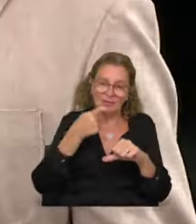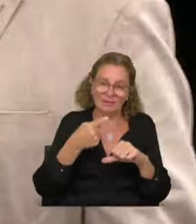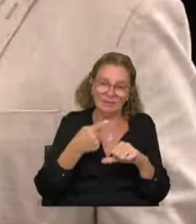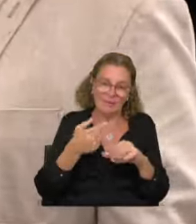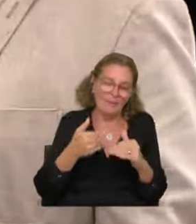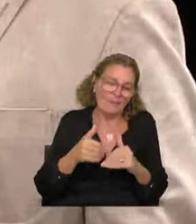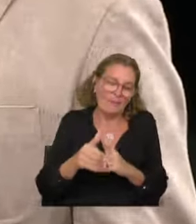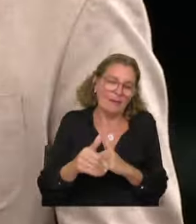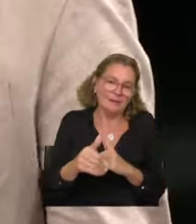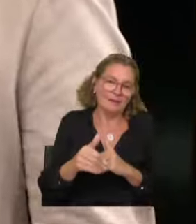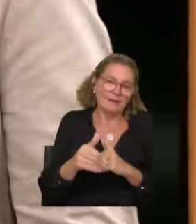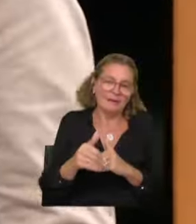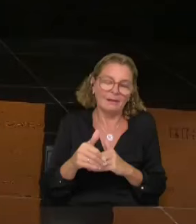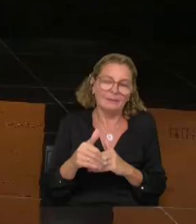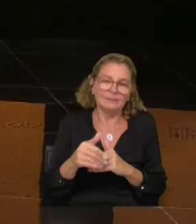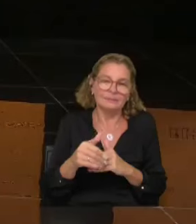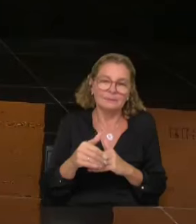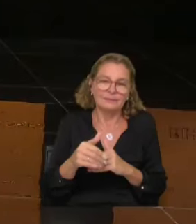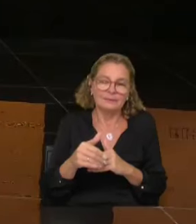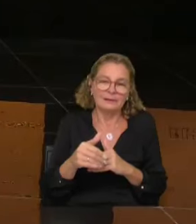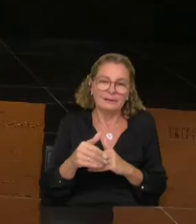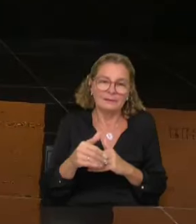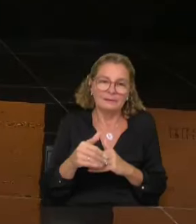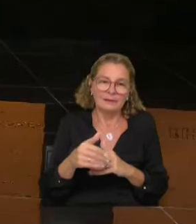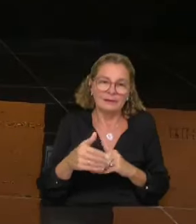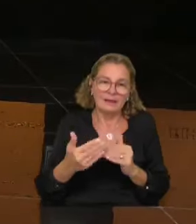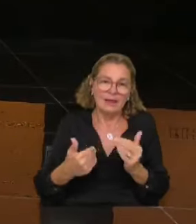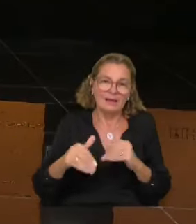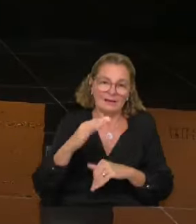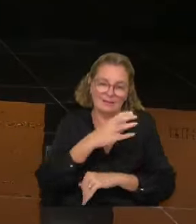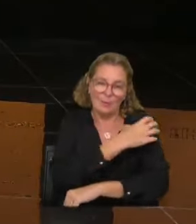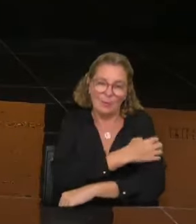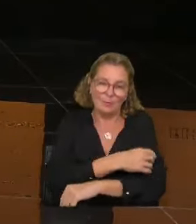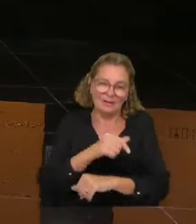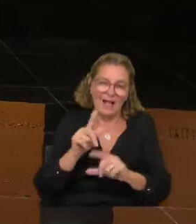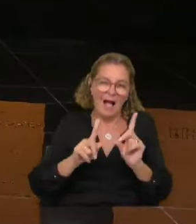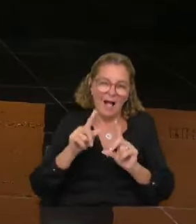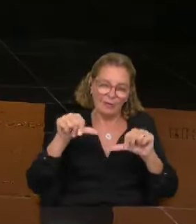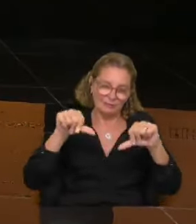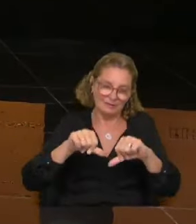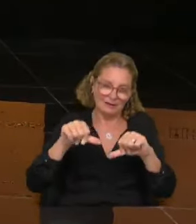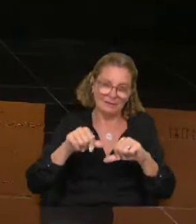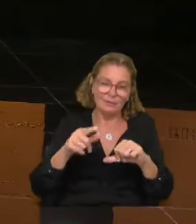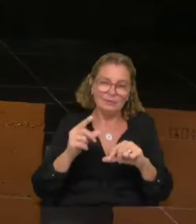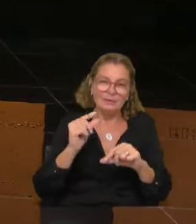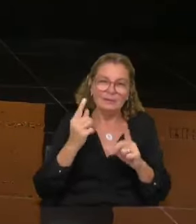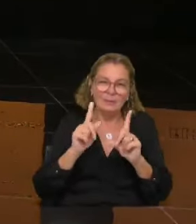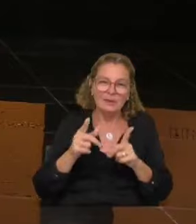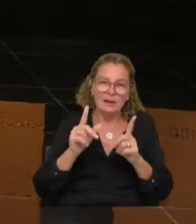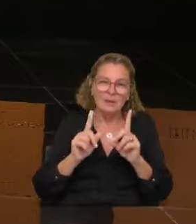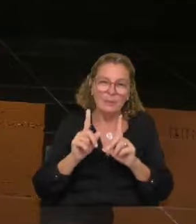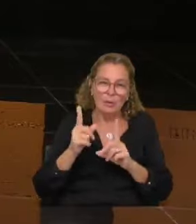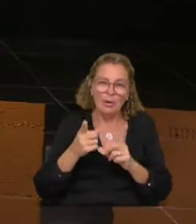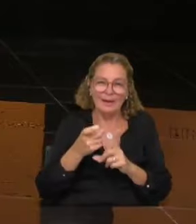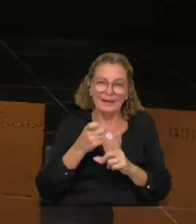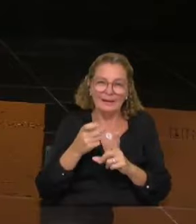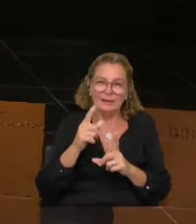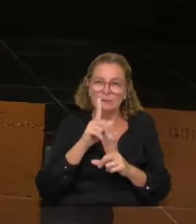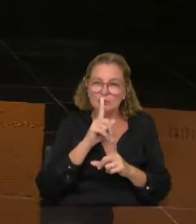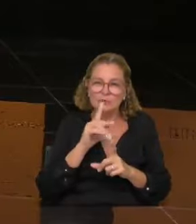allá de que es el crecimiento en sí misma Exacto Tal vez sea un poco algo común de X no eh